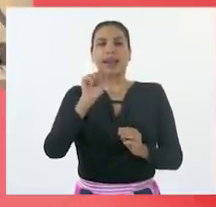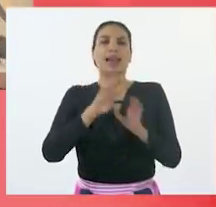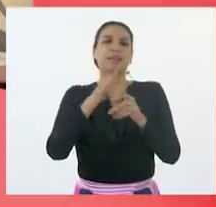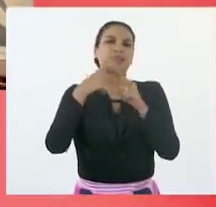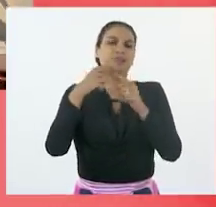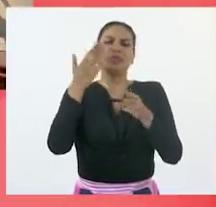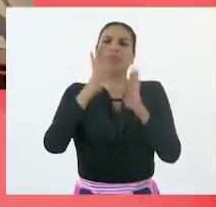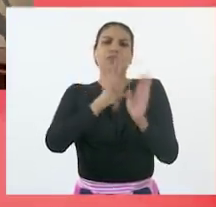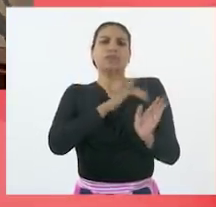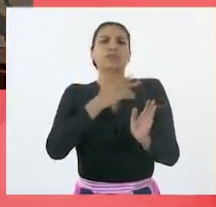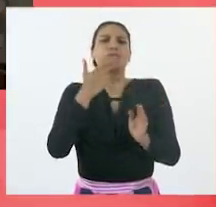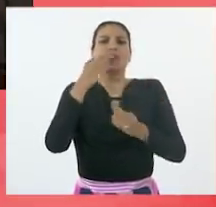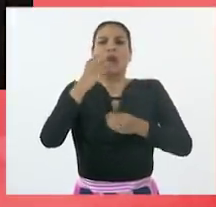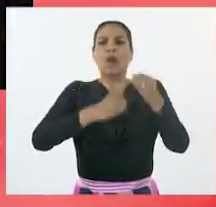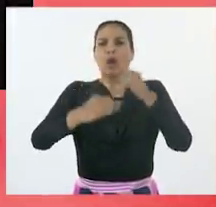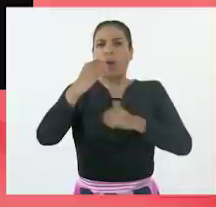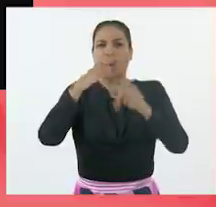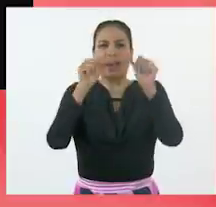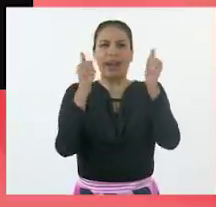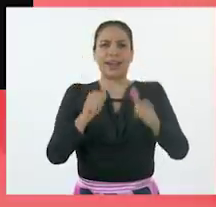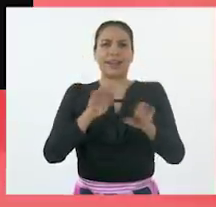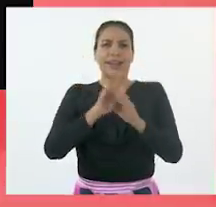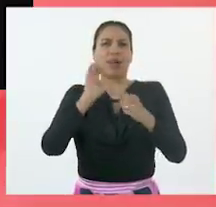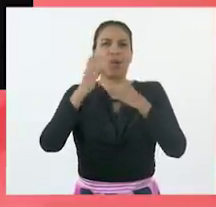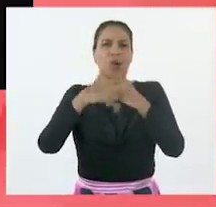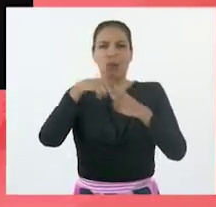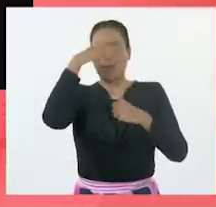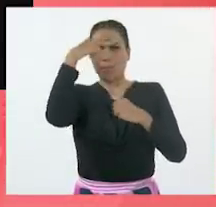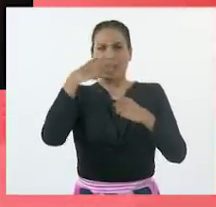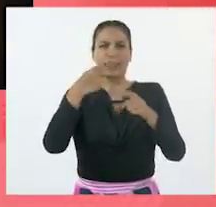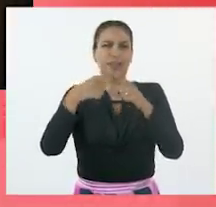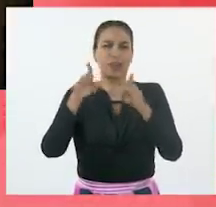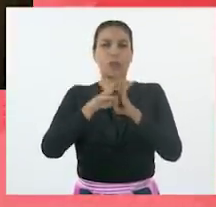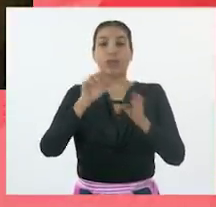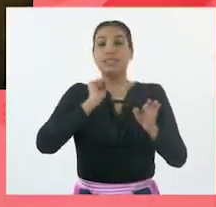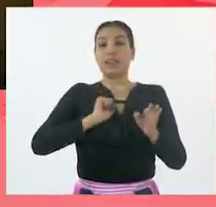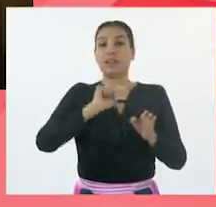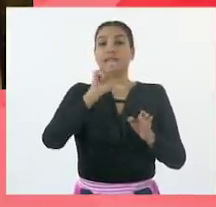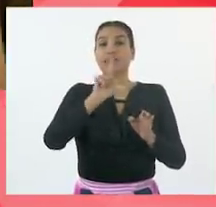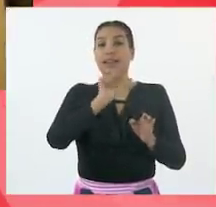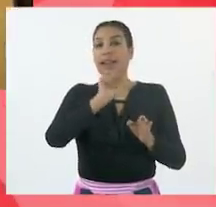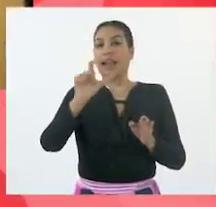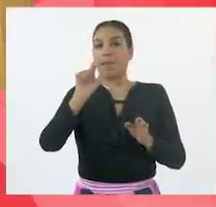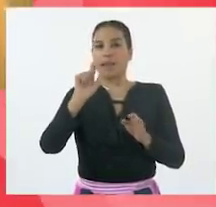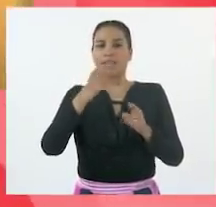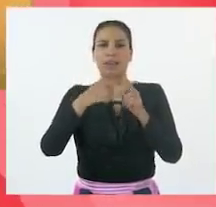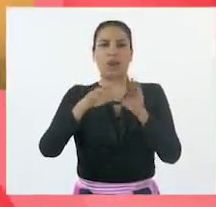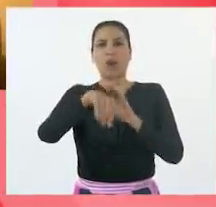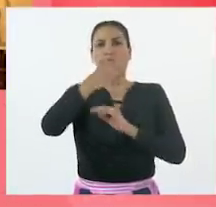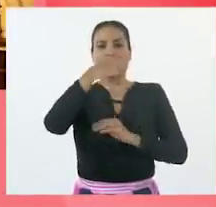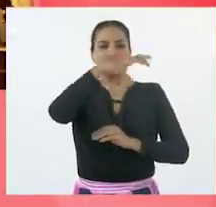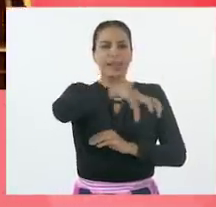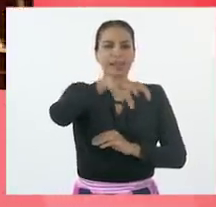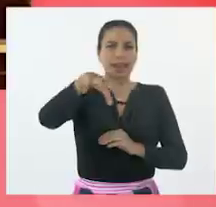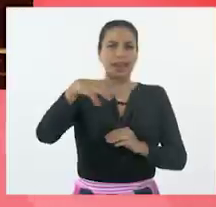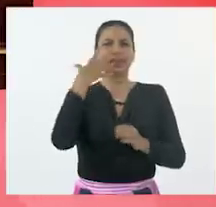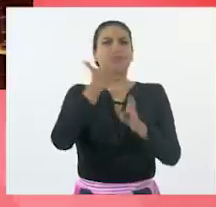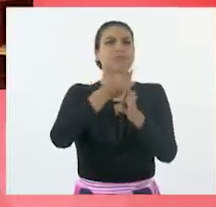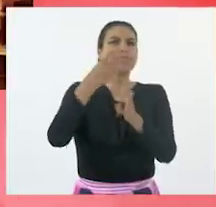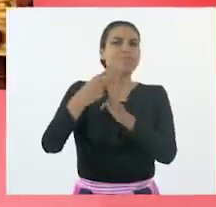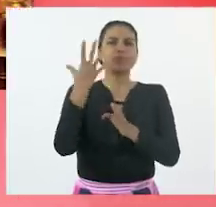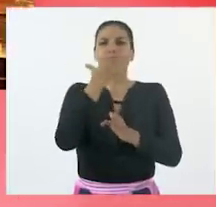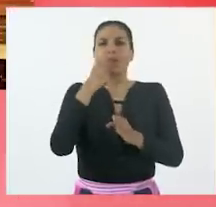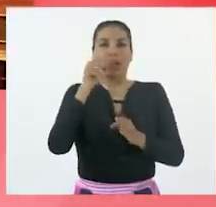de arte de México, Europa y Oriente de los siglos XVII al XX. En 11 salas cuidadosamente restauradas,